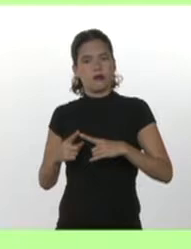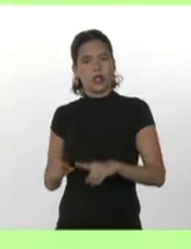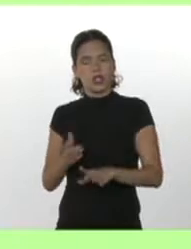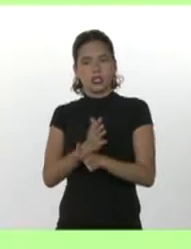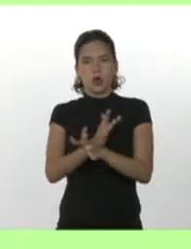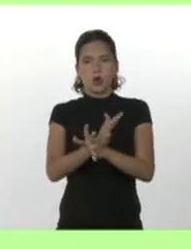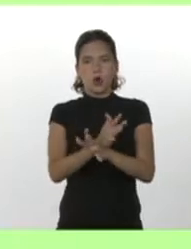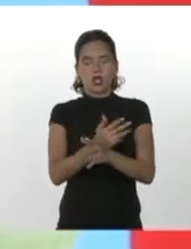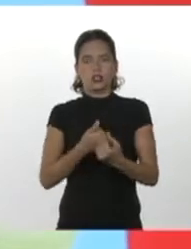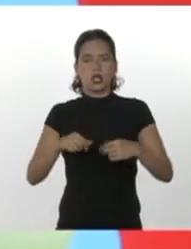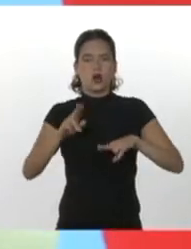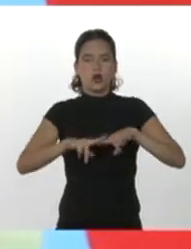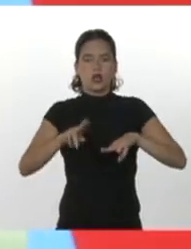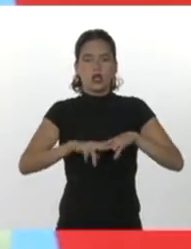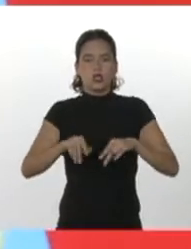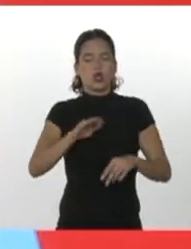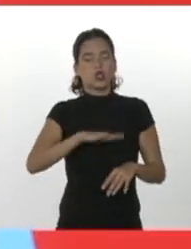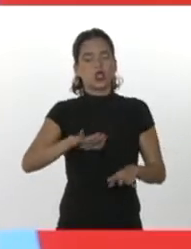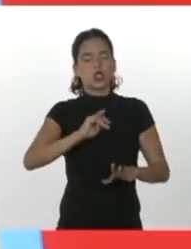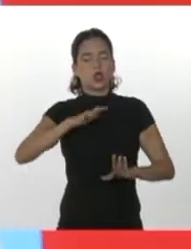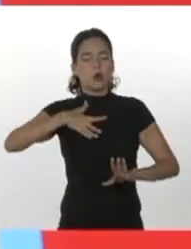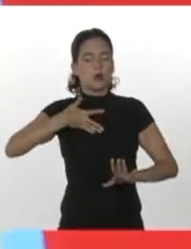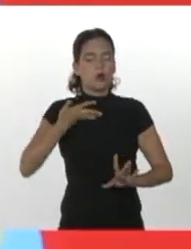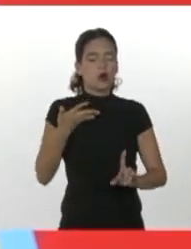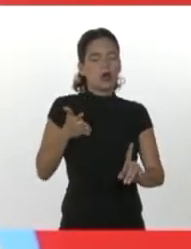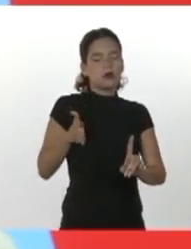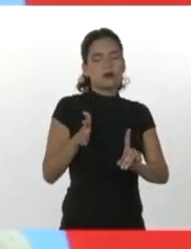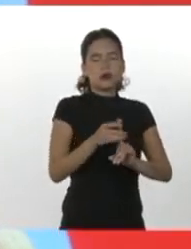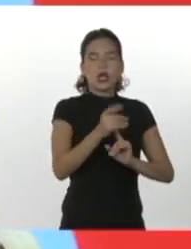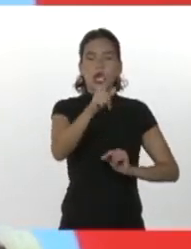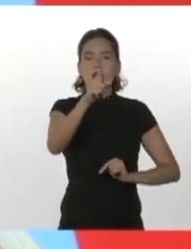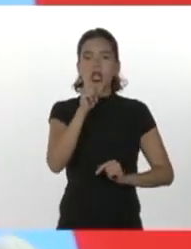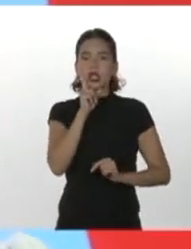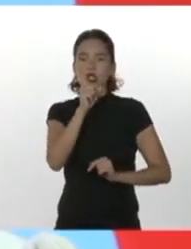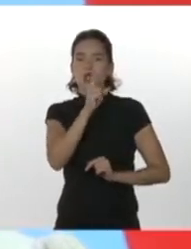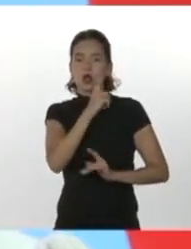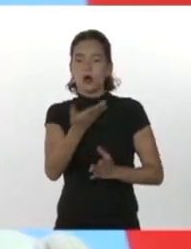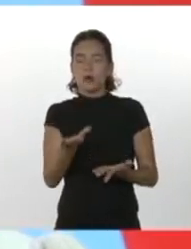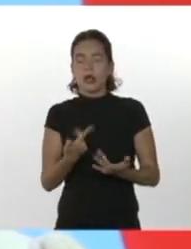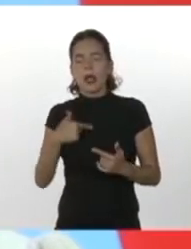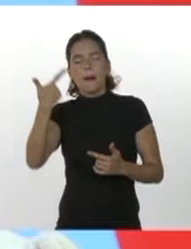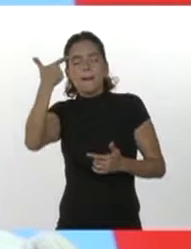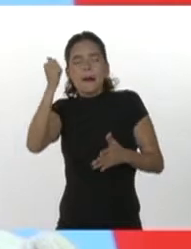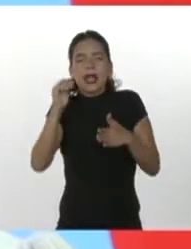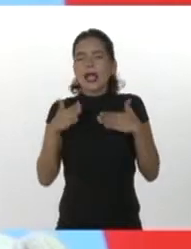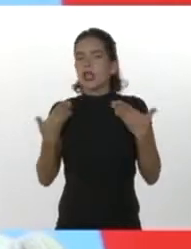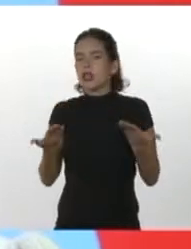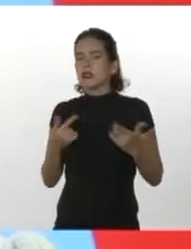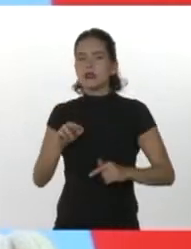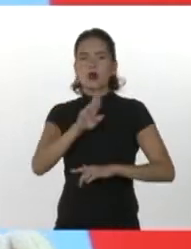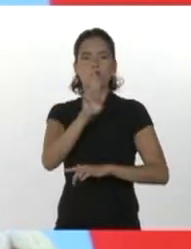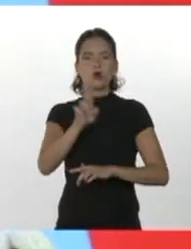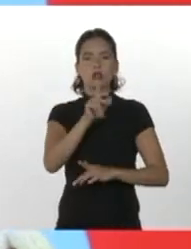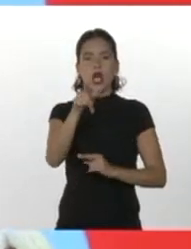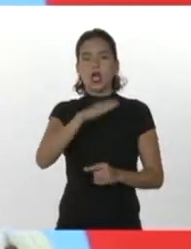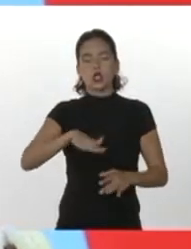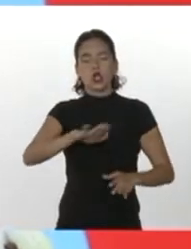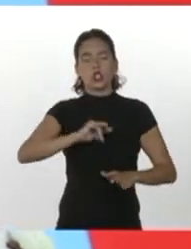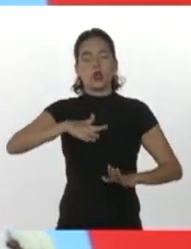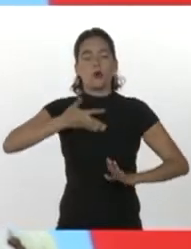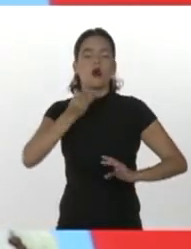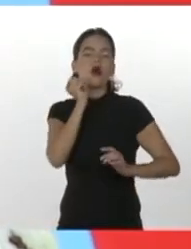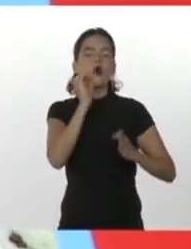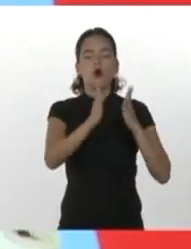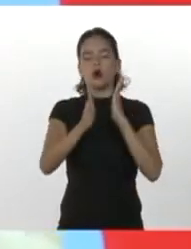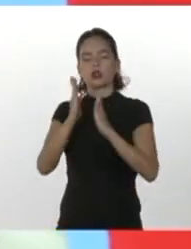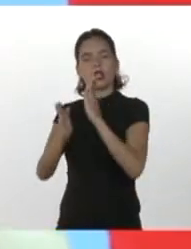a los niños donde ellos puedan ubicar el nombre, ubicar para qué se utiliza, donde ellos puedan